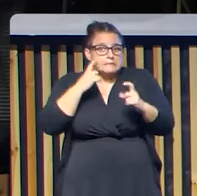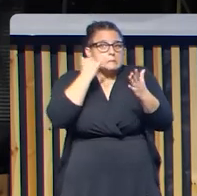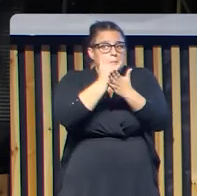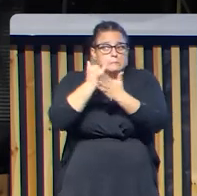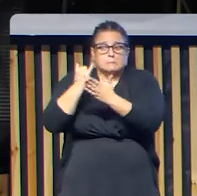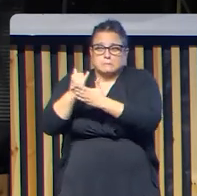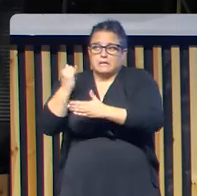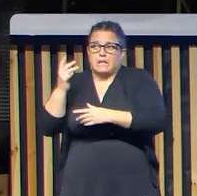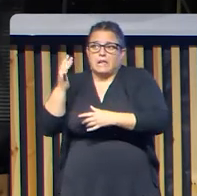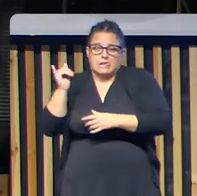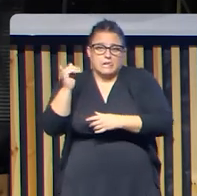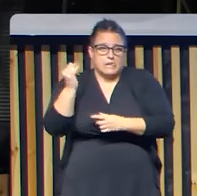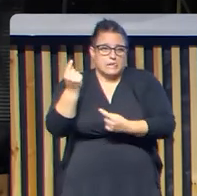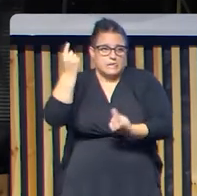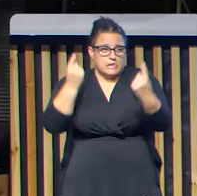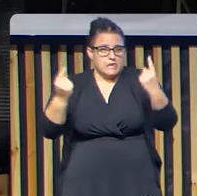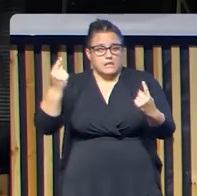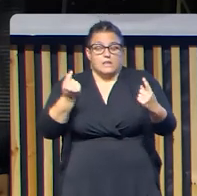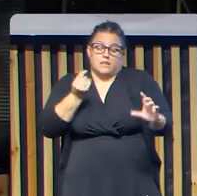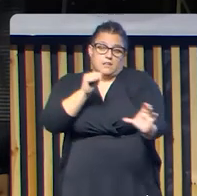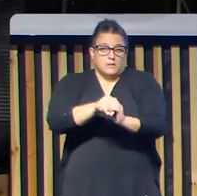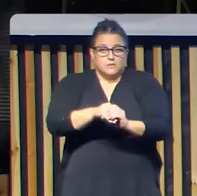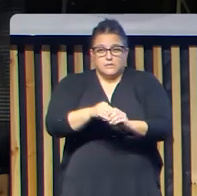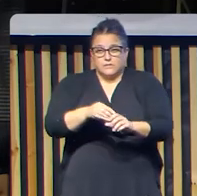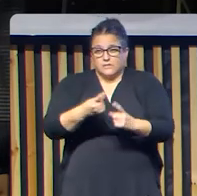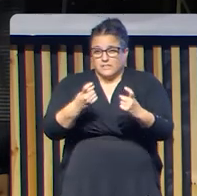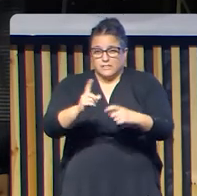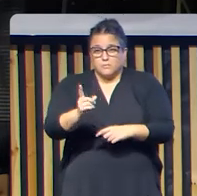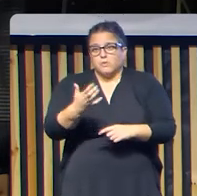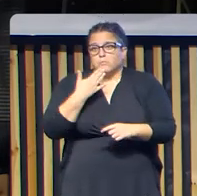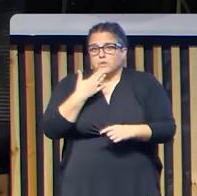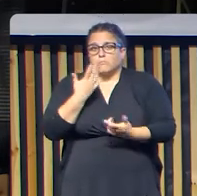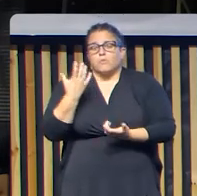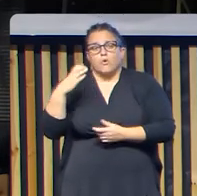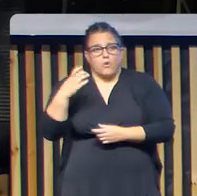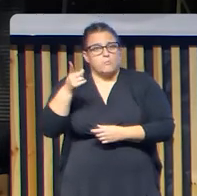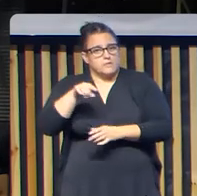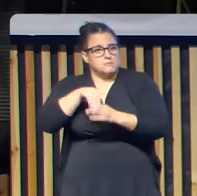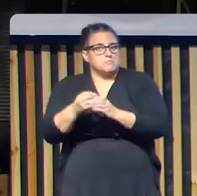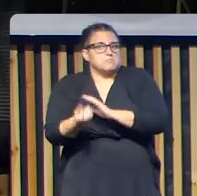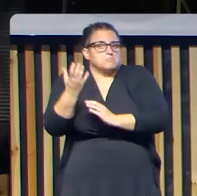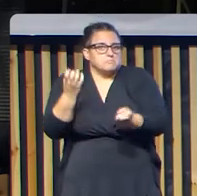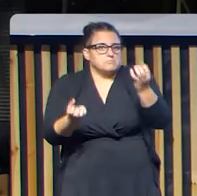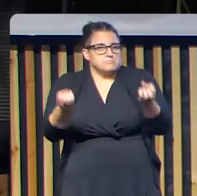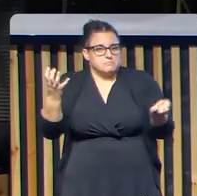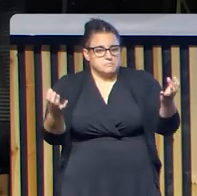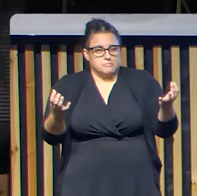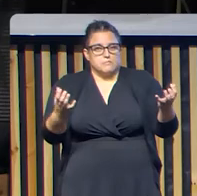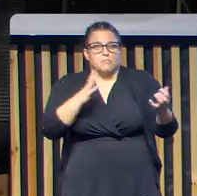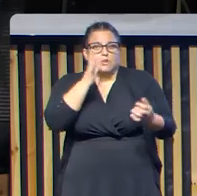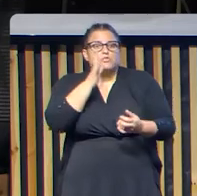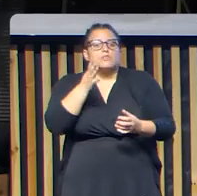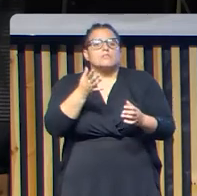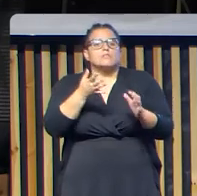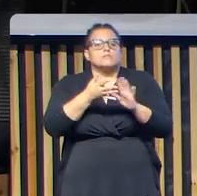bueno no con toda la inversión necesaria Claro está pero en países como Colombia con todo eso lo que intento es responder a la